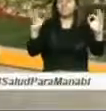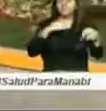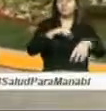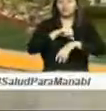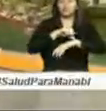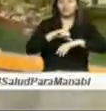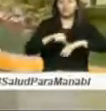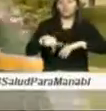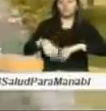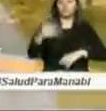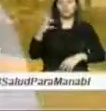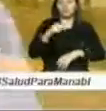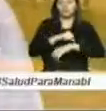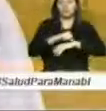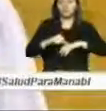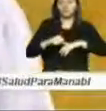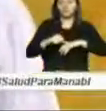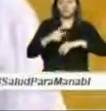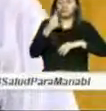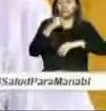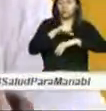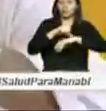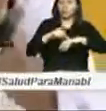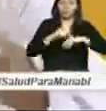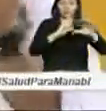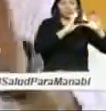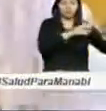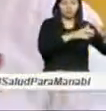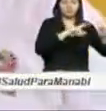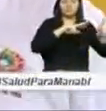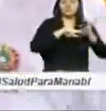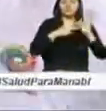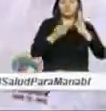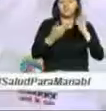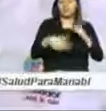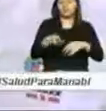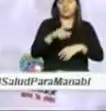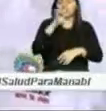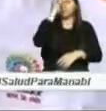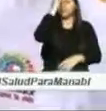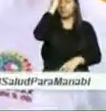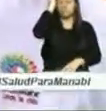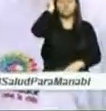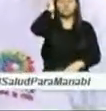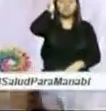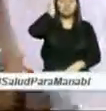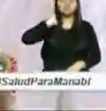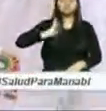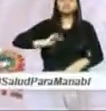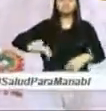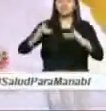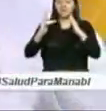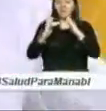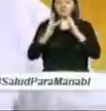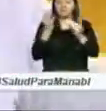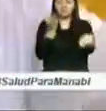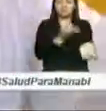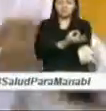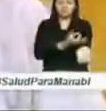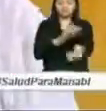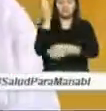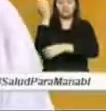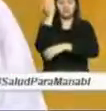llamamos hospitales, pero es lo único que falta. Quirófanos asépticos para que sea un hospital, porque hasta camas de hospitalización tiene, camas de recuperación, en